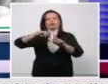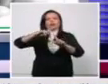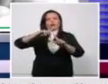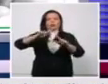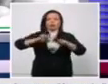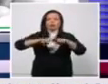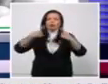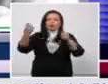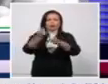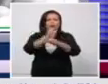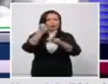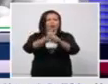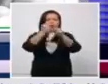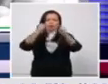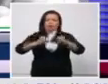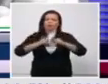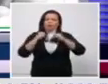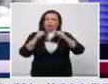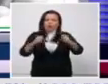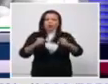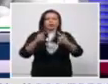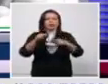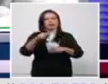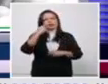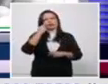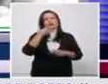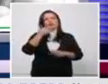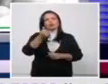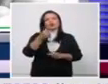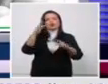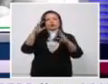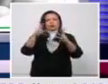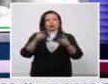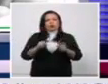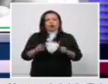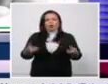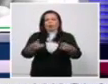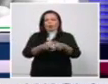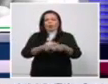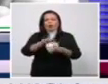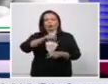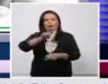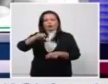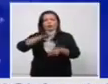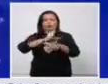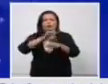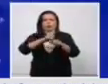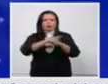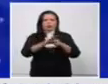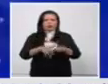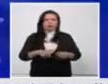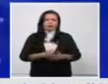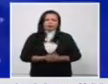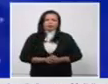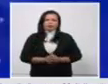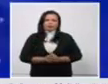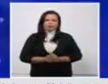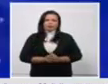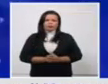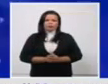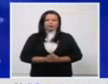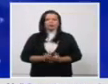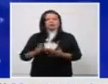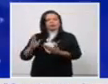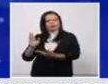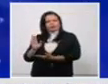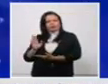los resultados son palpables con apenas transmisión del virus SARS-CoV-2. Doctor, ¿y usted veía el trabajo de Las Tunas?